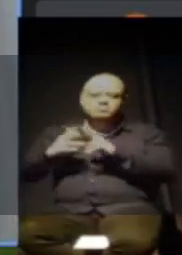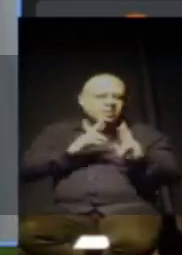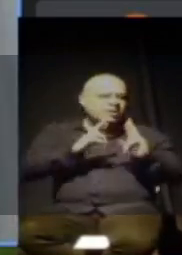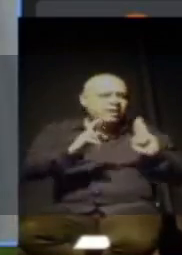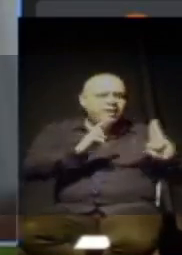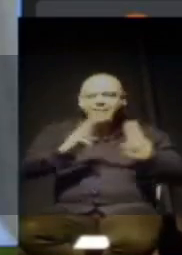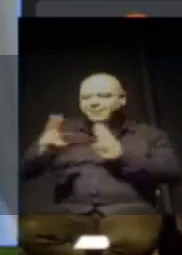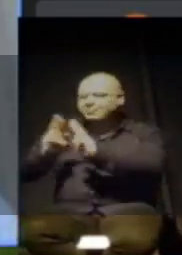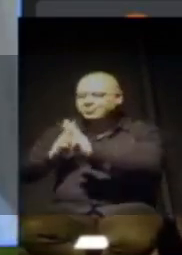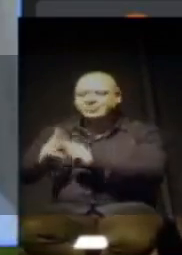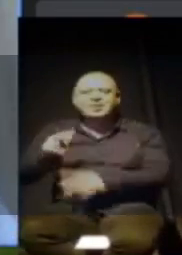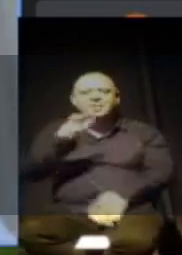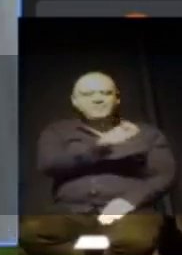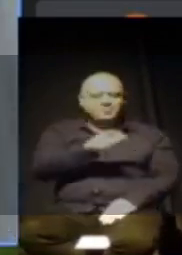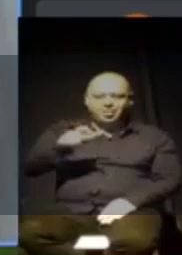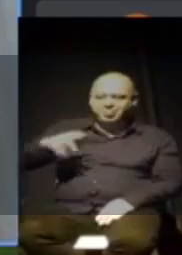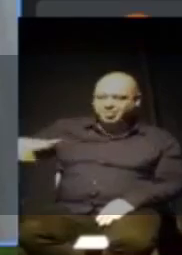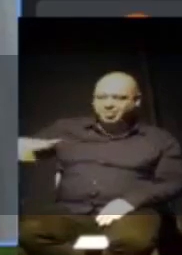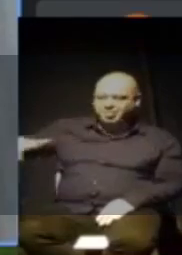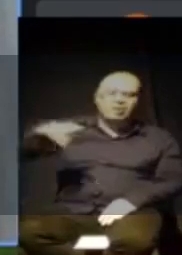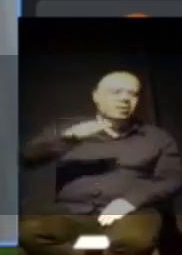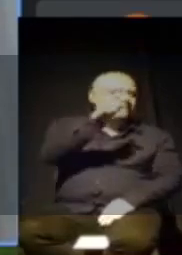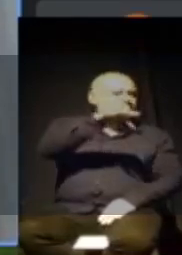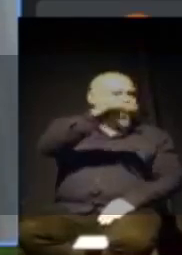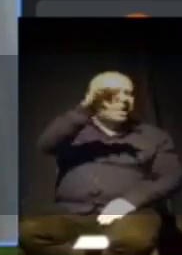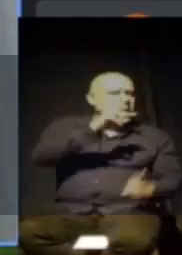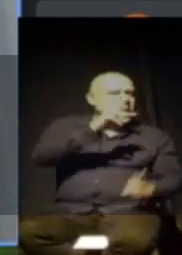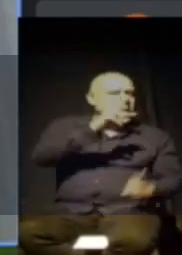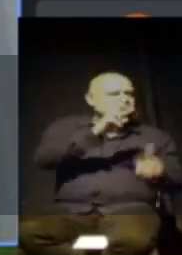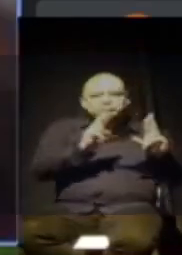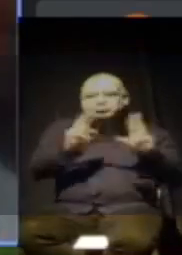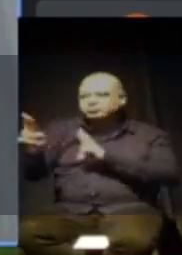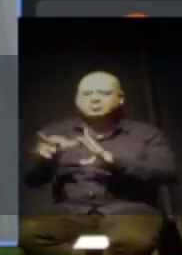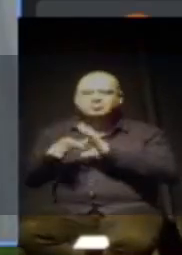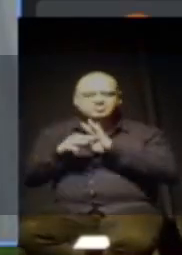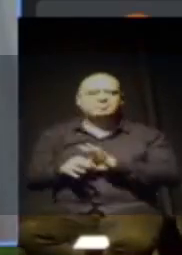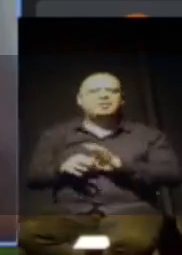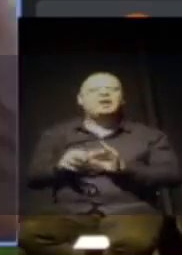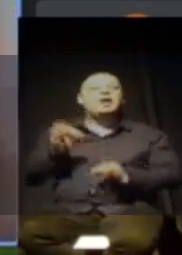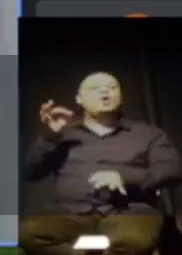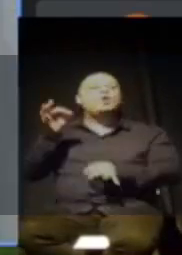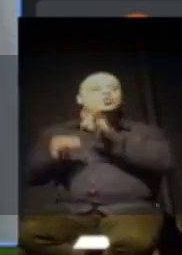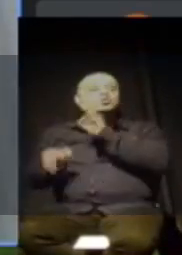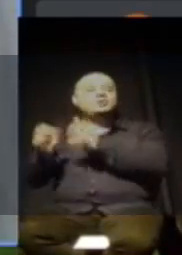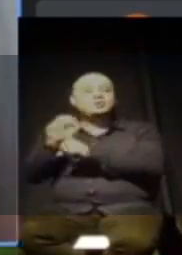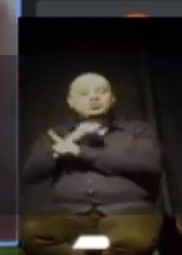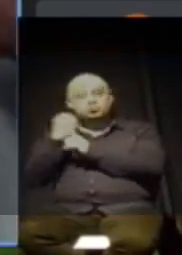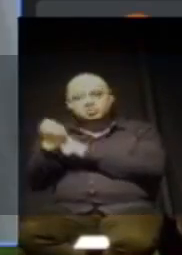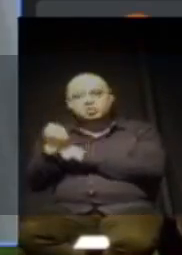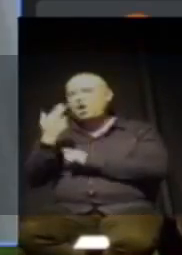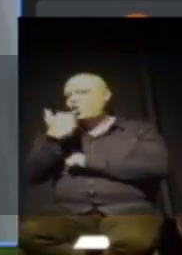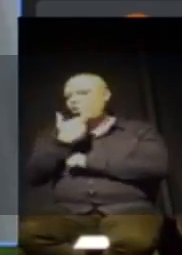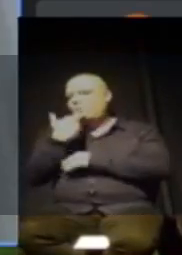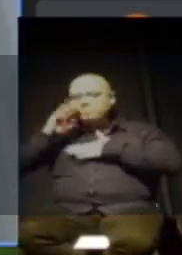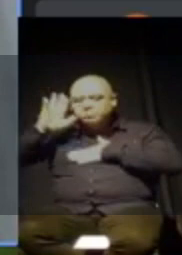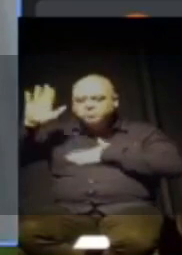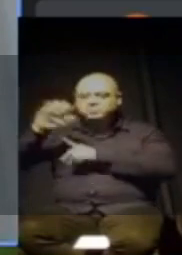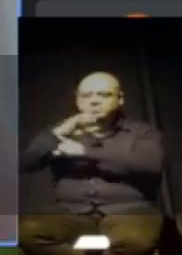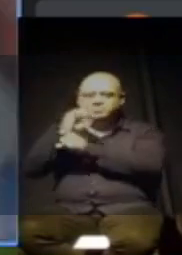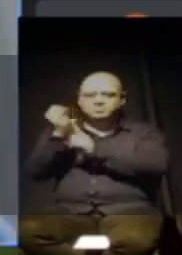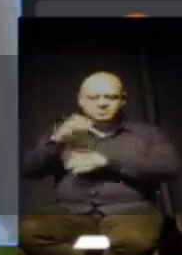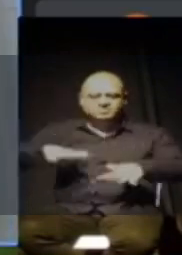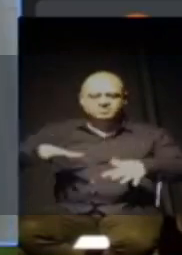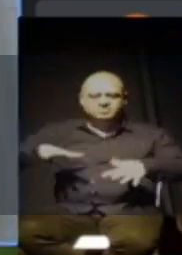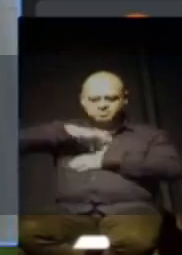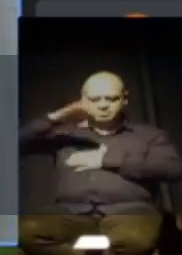entre las personas y la naturaleza, entre las personas y los espíritus. Por tanto, la justicia social, los pactos socioambientales, la recuperación de la